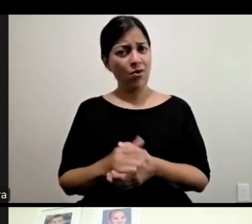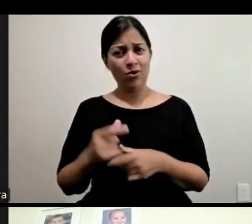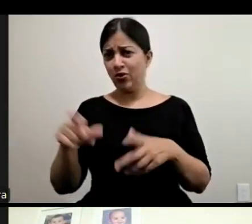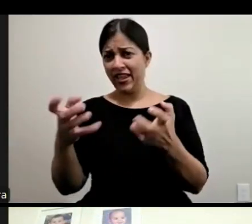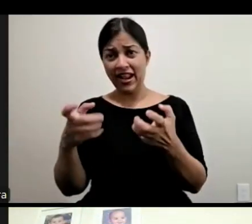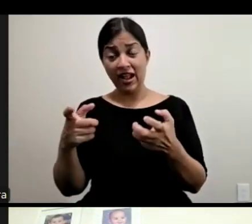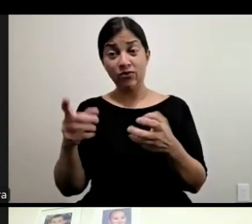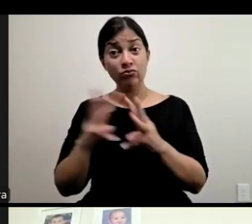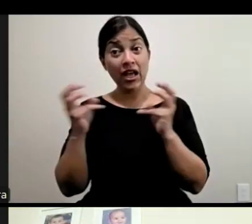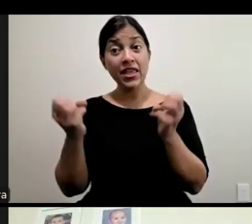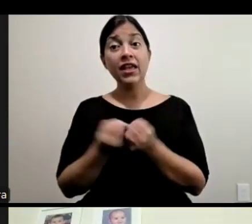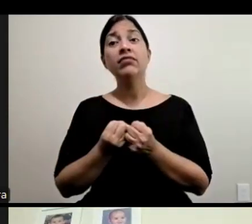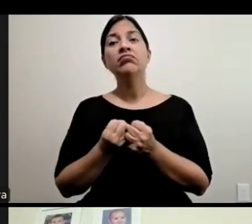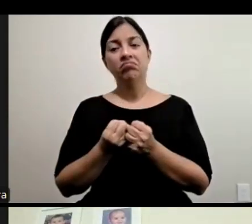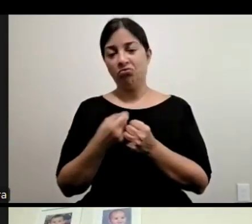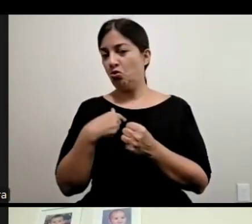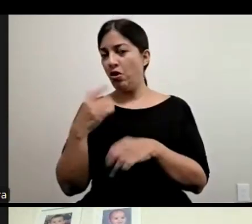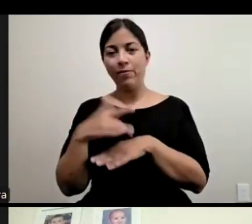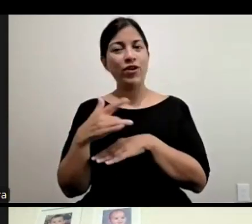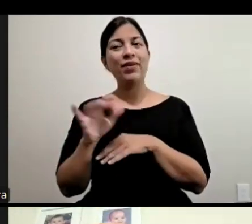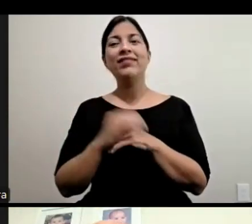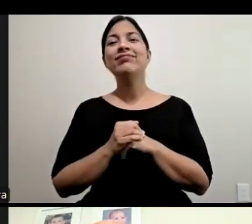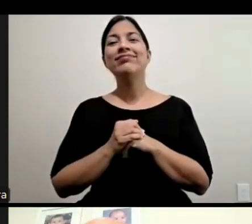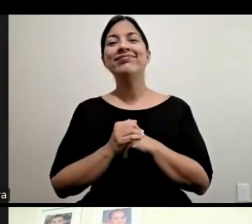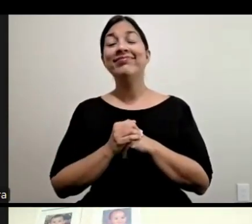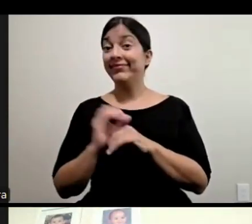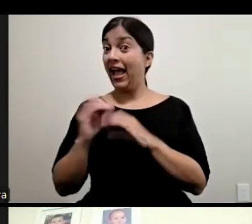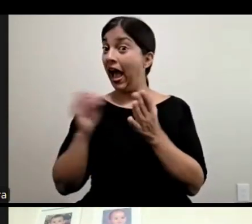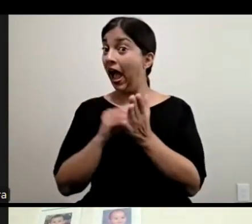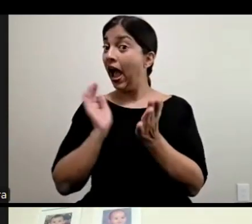tallercito, estoy disponible. Pues anoten.